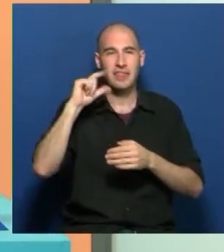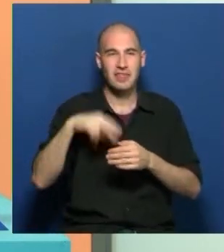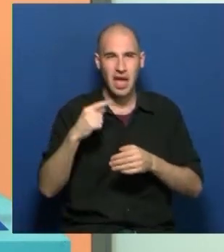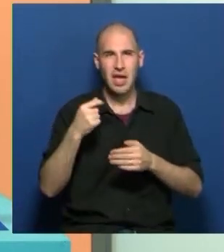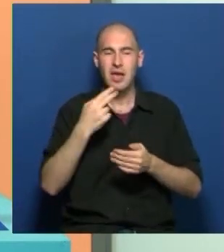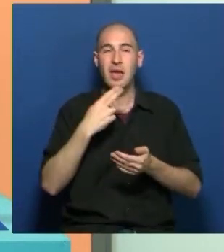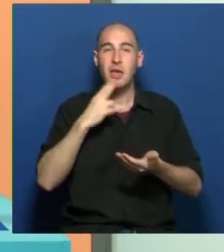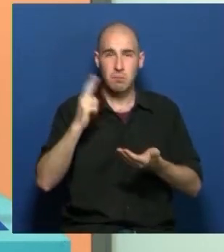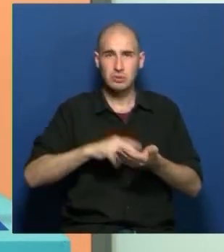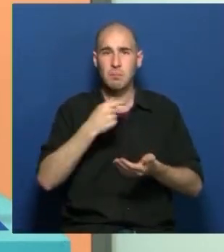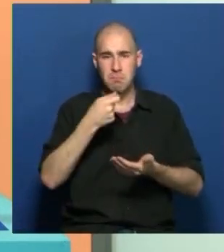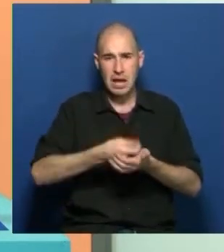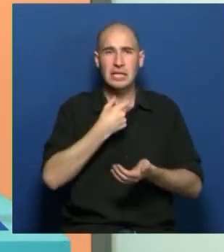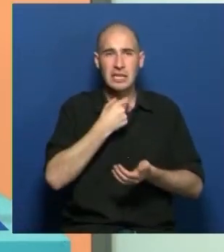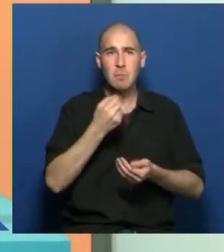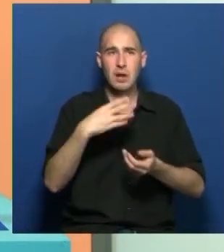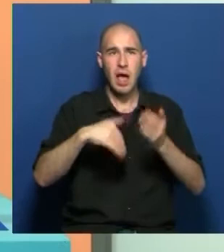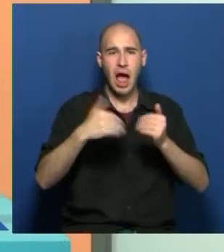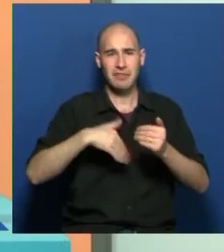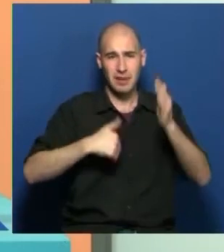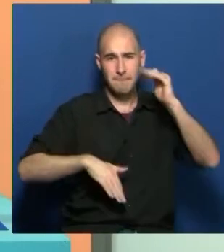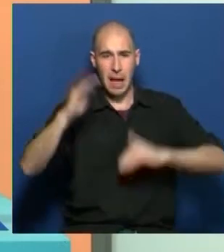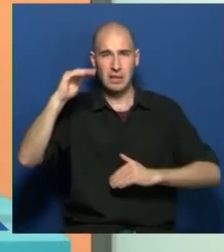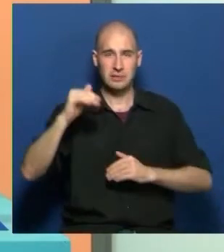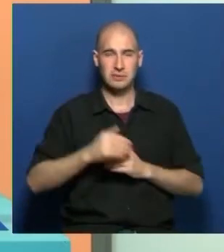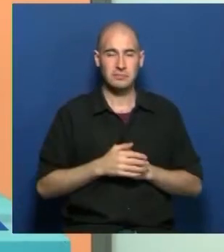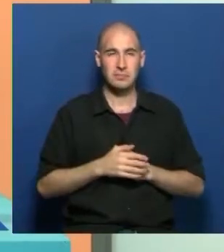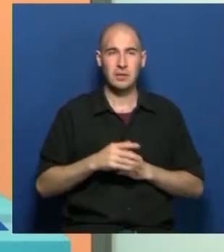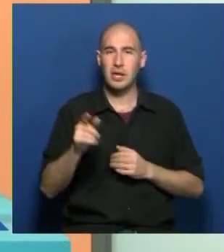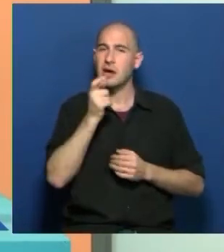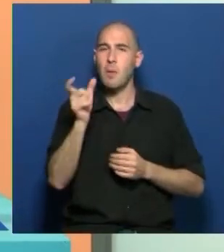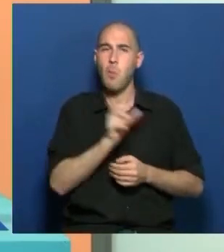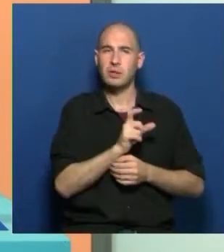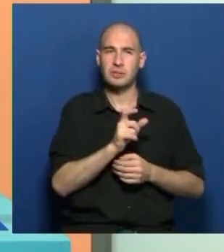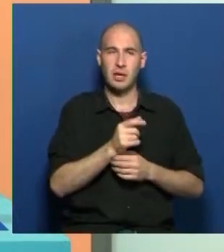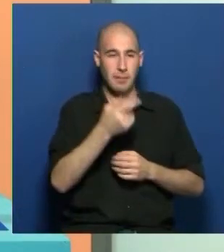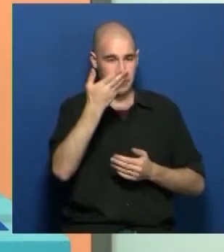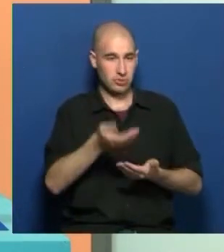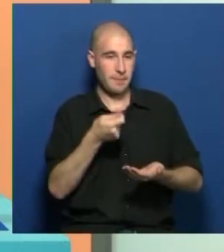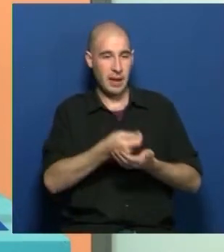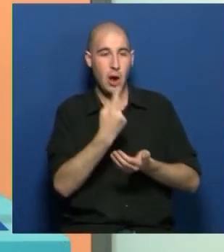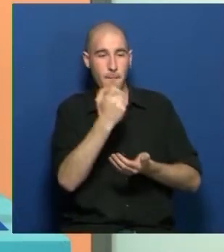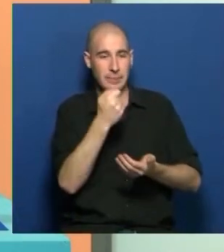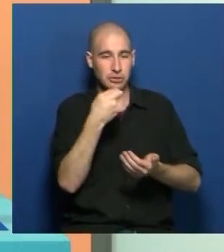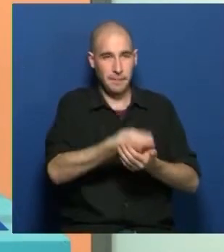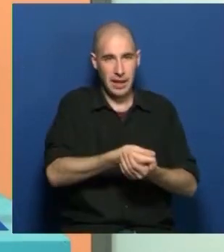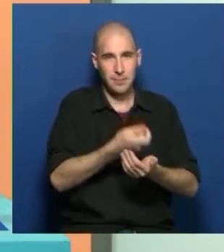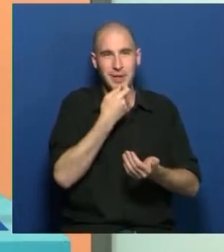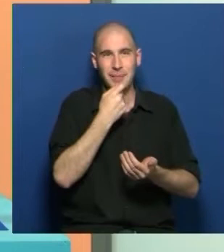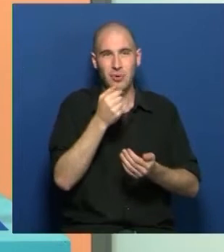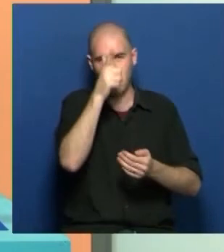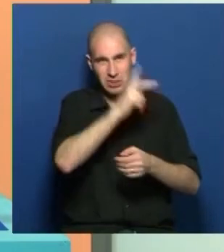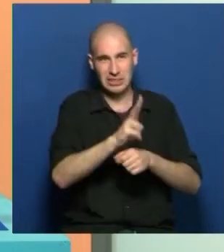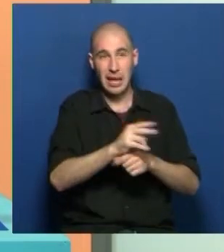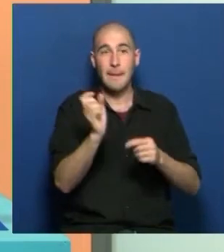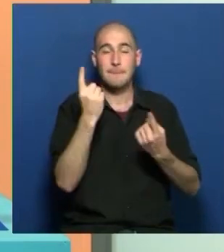dispuestos a pagar las cargas tributarias que son mucho más altas que la Argentina. Y la respuesta que daban ellos era que uno pagaba $1, por decir, en seguridad,